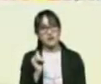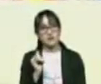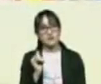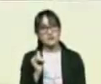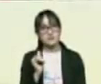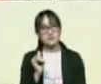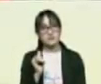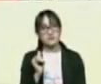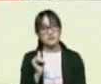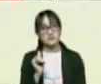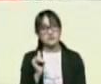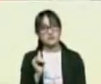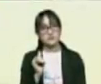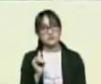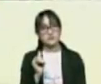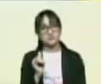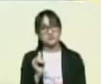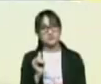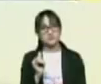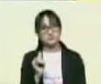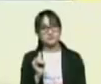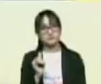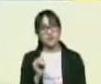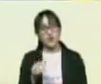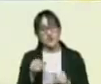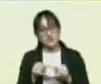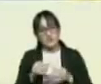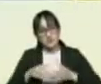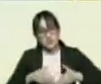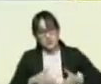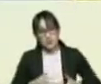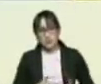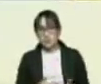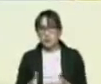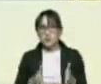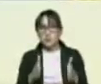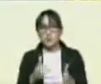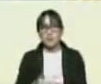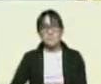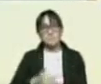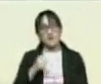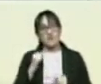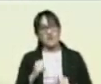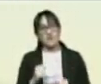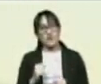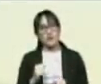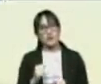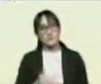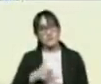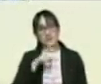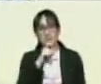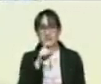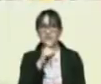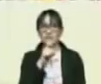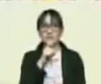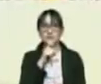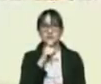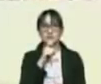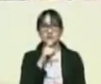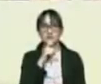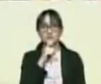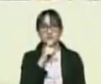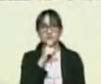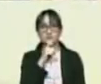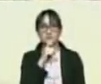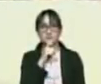pero no hemos dejado de navegar en medio de las aguas más turbulentas y las mayores dificultades.